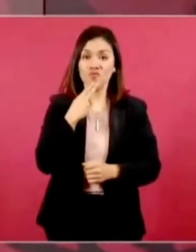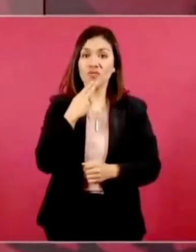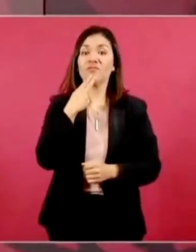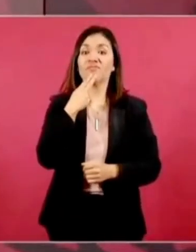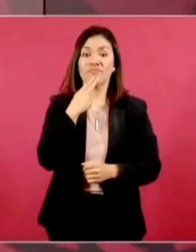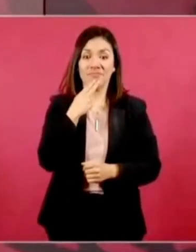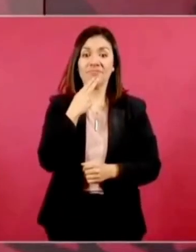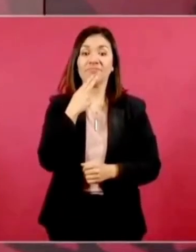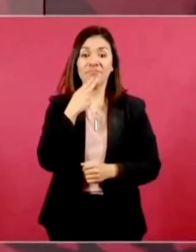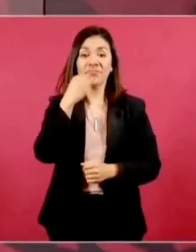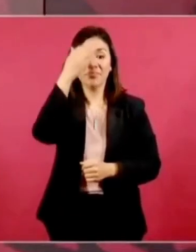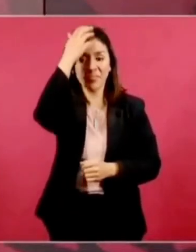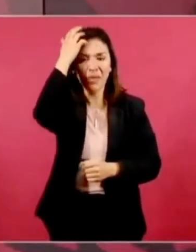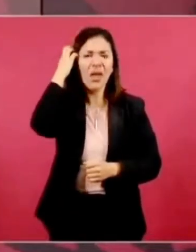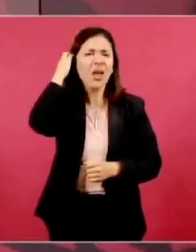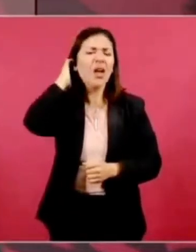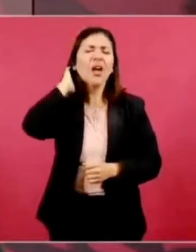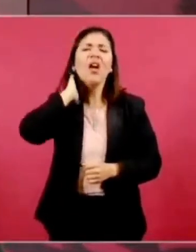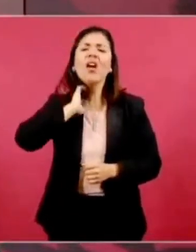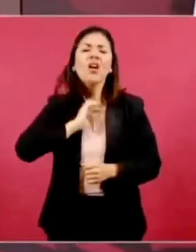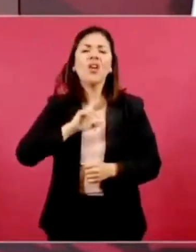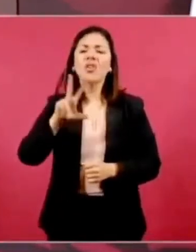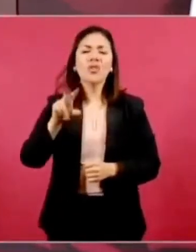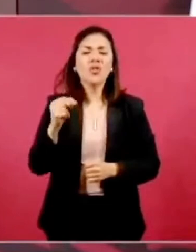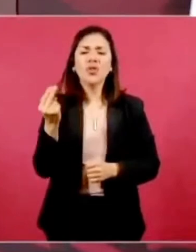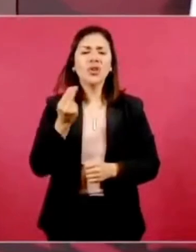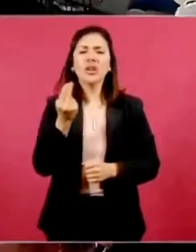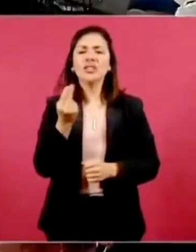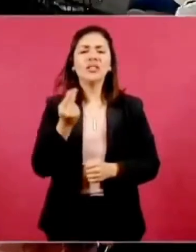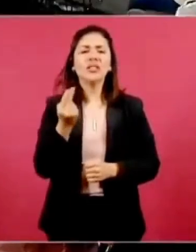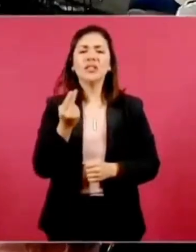O sea, ya no se requiere